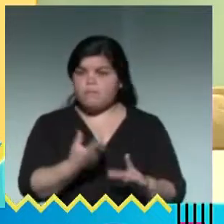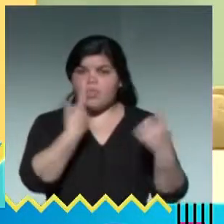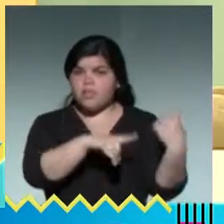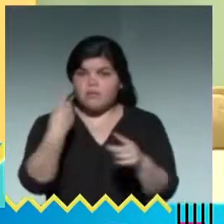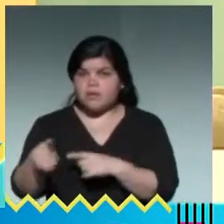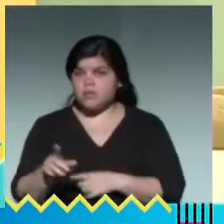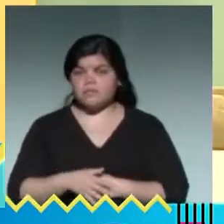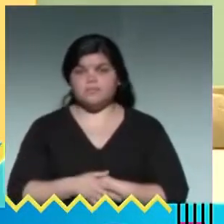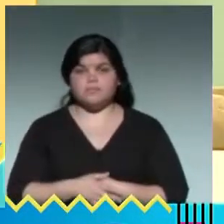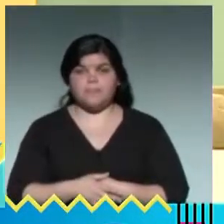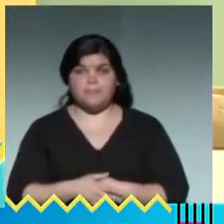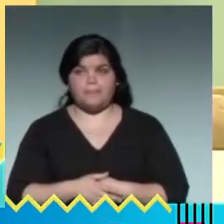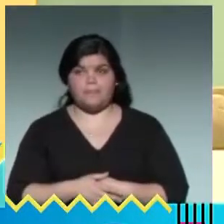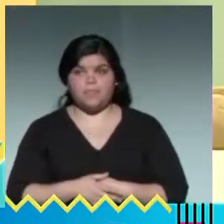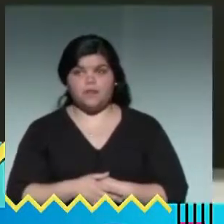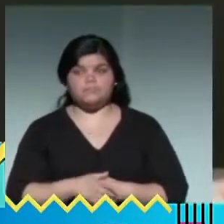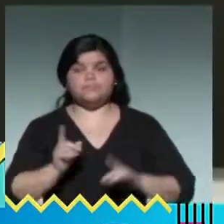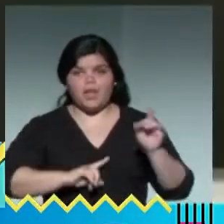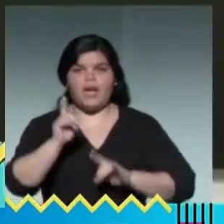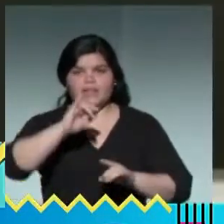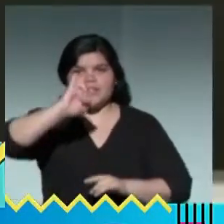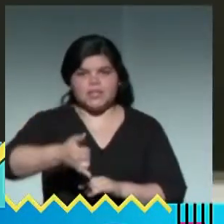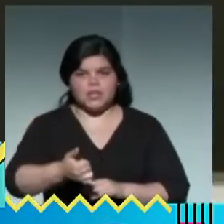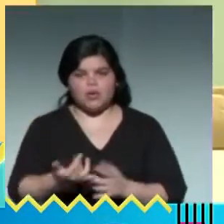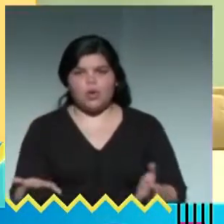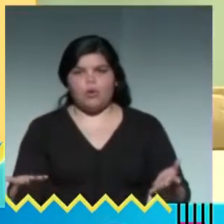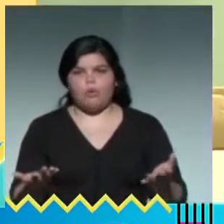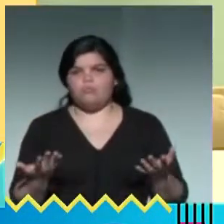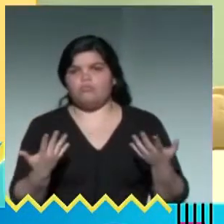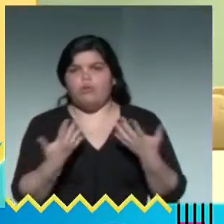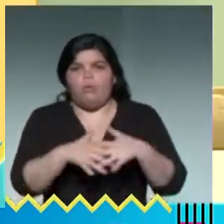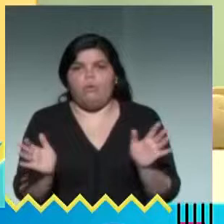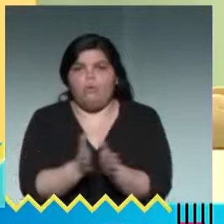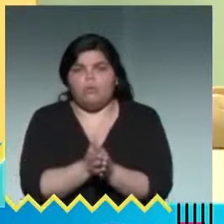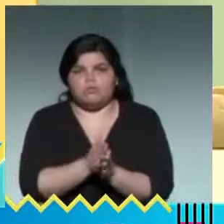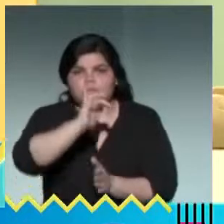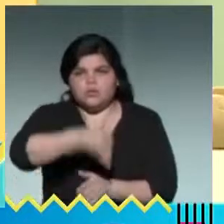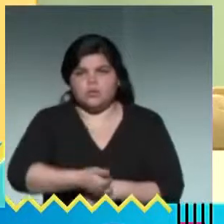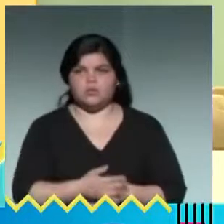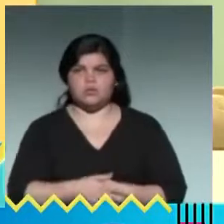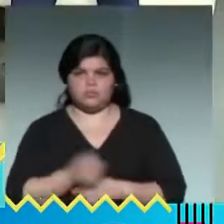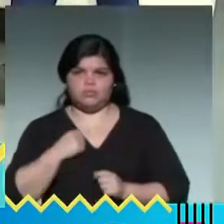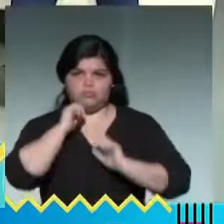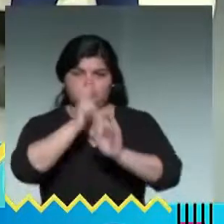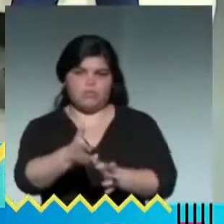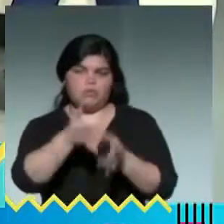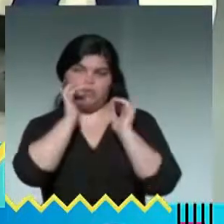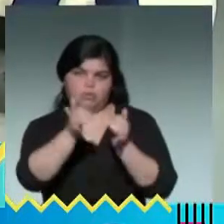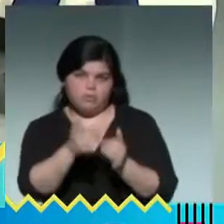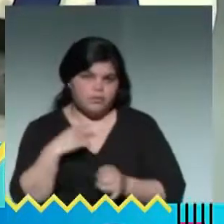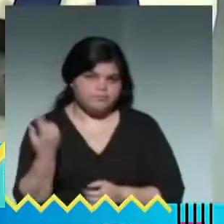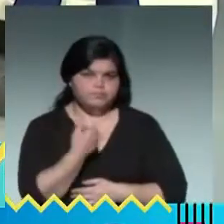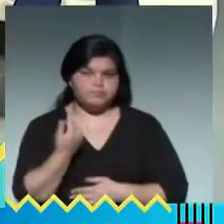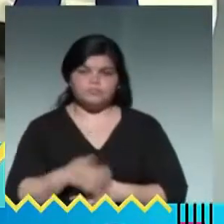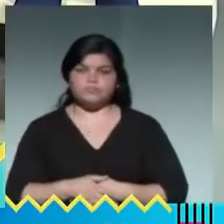momentos distintos. En algún punto se podrán solapar, seguramente. Pero nosotros, a ver, como jóvenes, se los planteo. Hoy